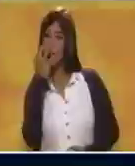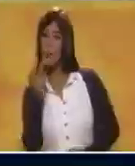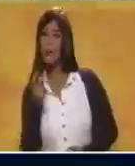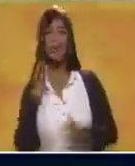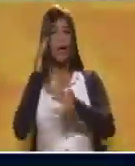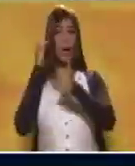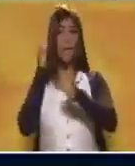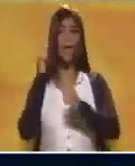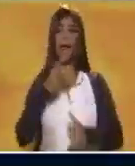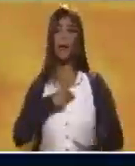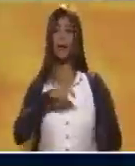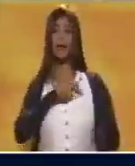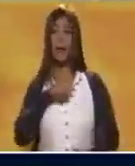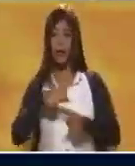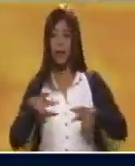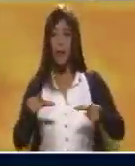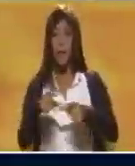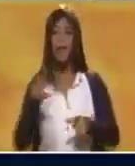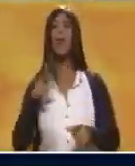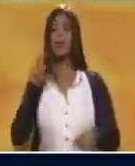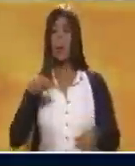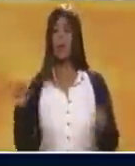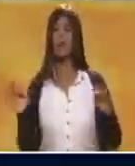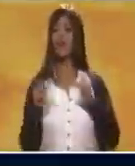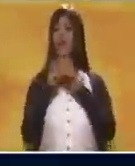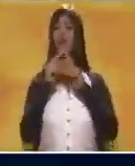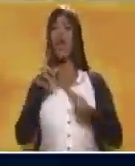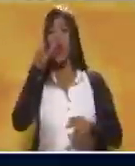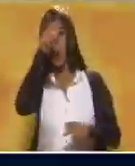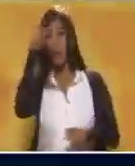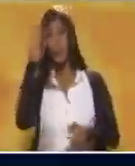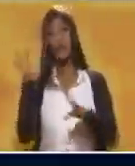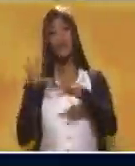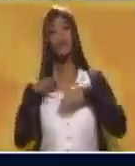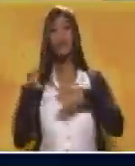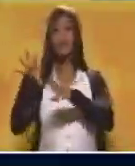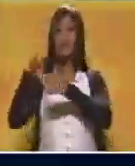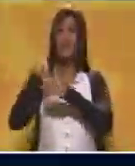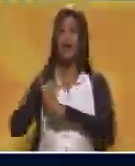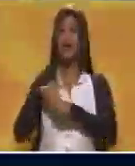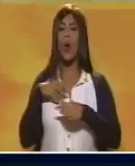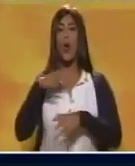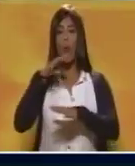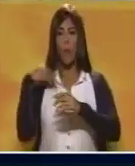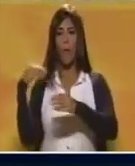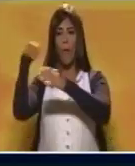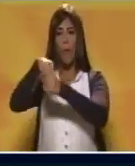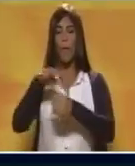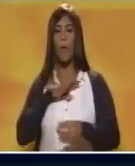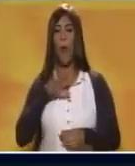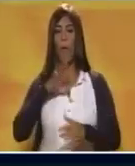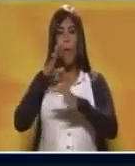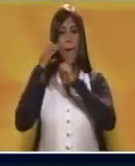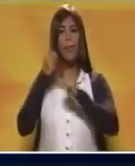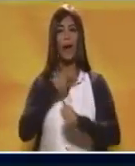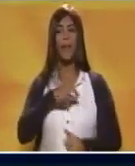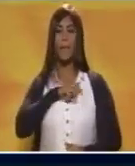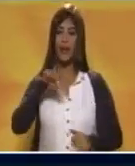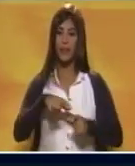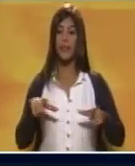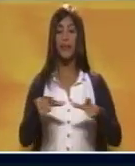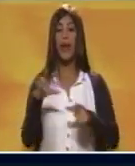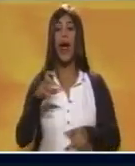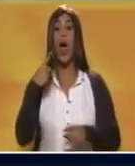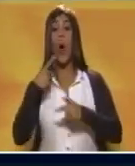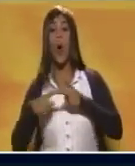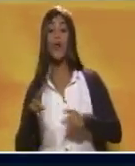España y naturalmente se encontró con Leopoldo López, quien fue acogido como huésped en la sede diplomática. Por otra parte, el ministro